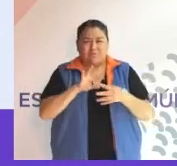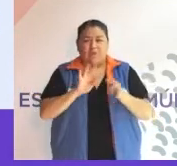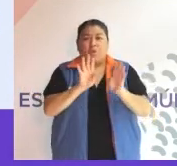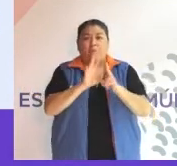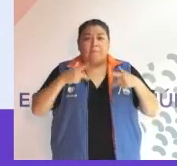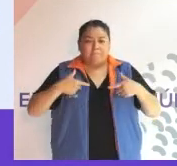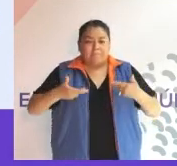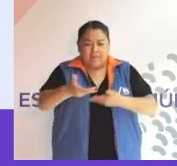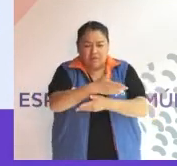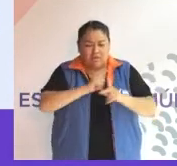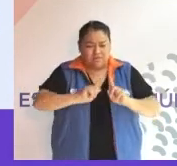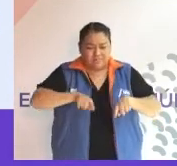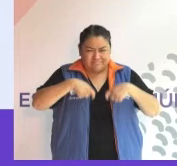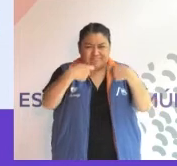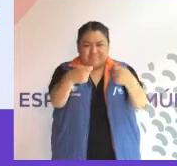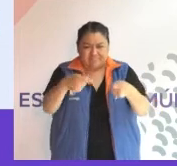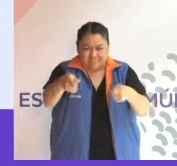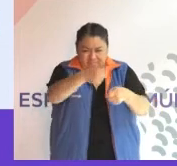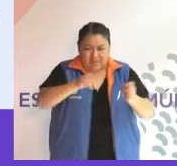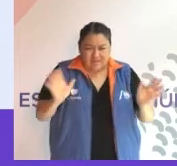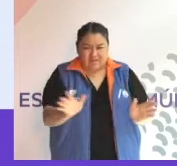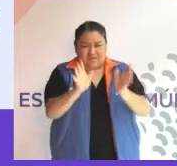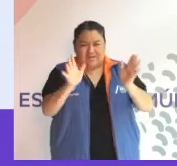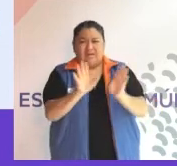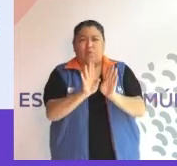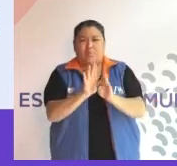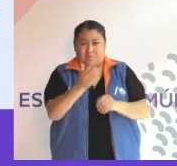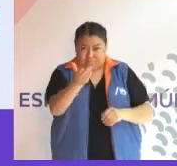capital. Adelante, John y Mariana.